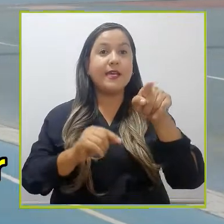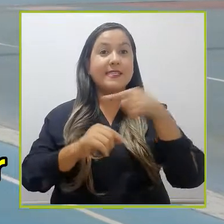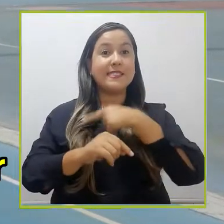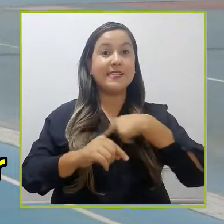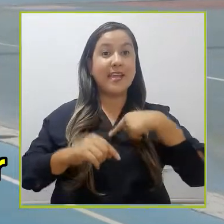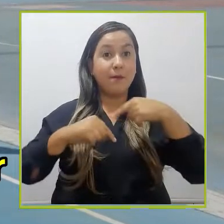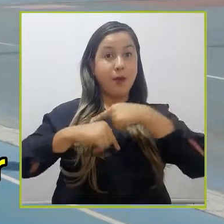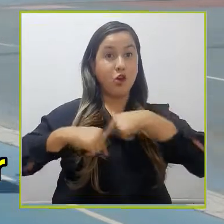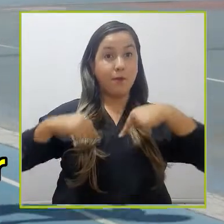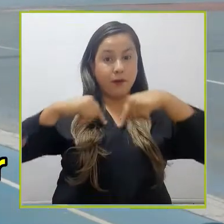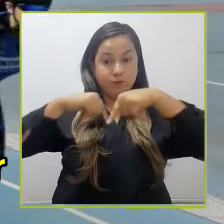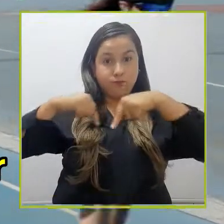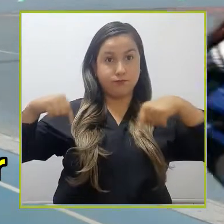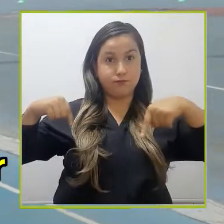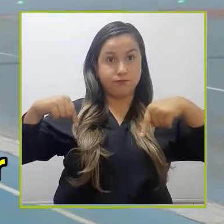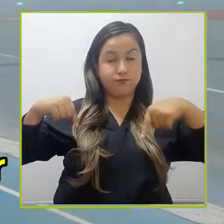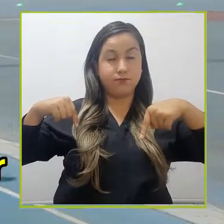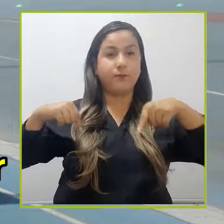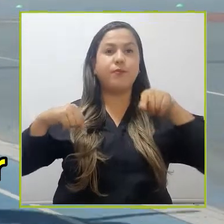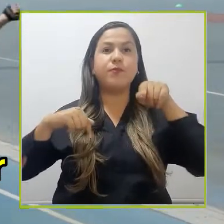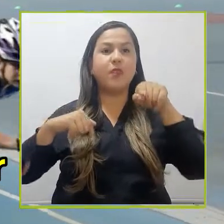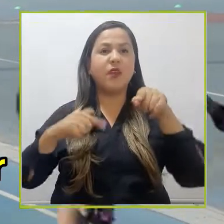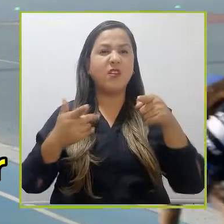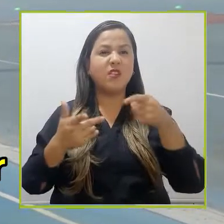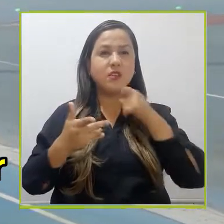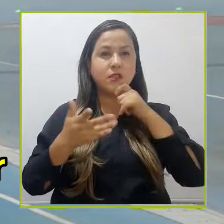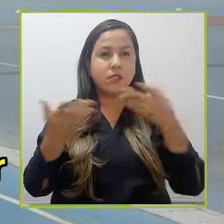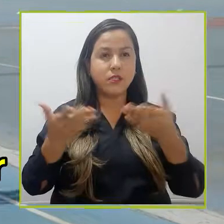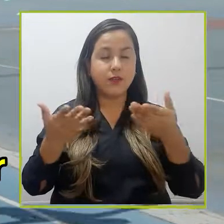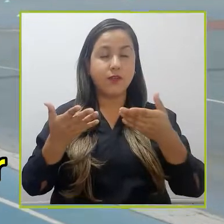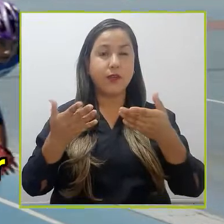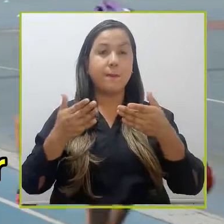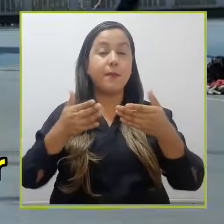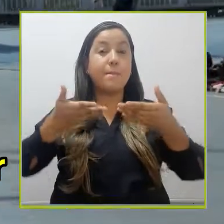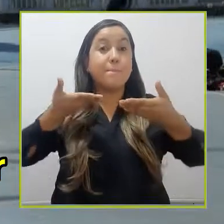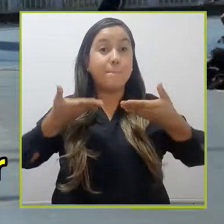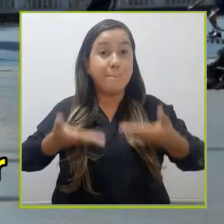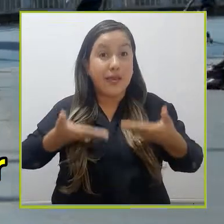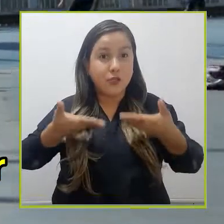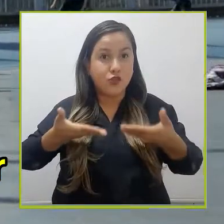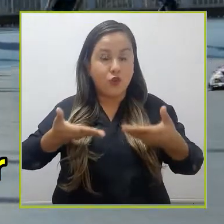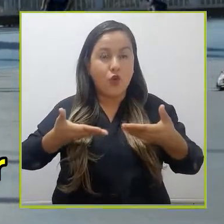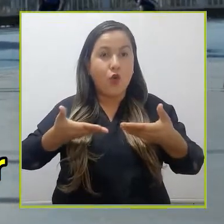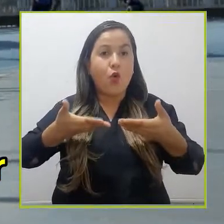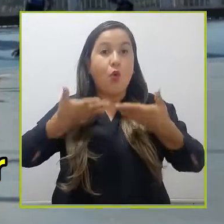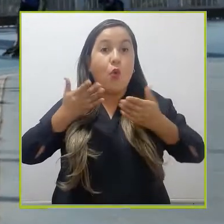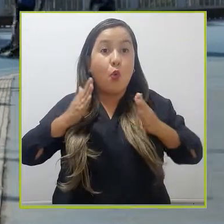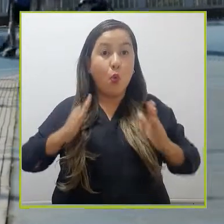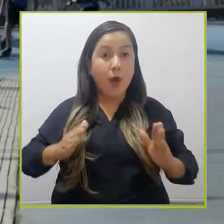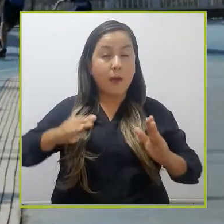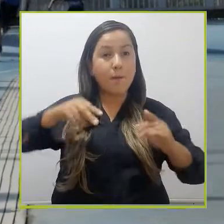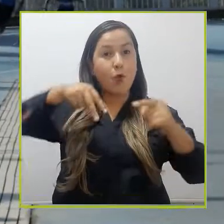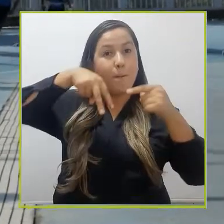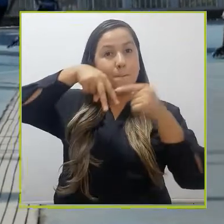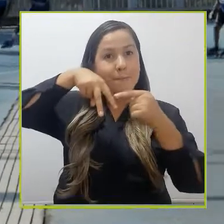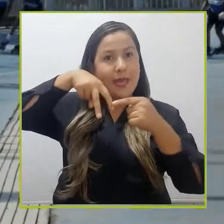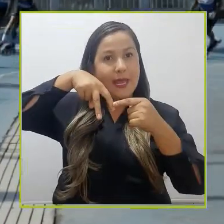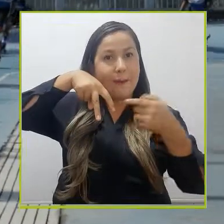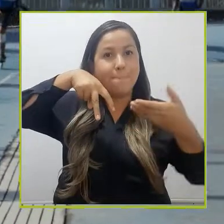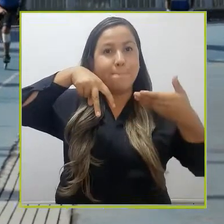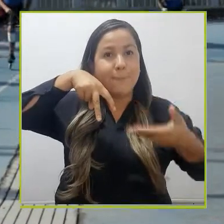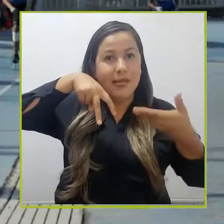igual que en el esquí, consiste en transferir el peso del cuerpo a la pierna de apoyo. En este caso